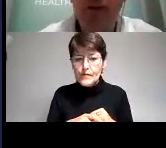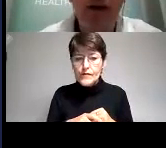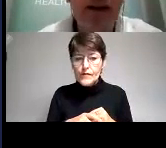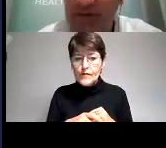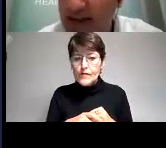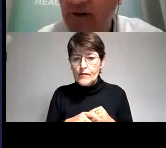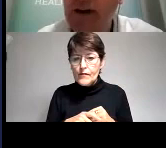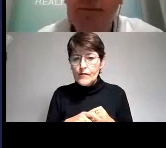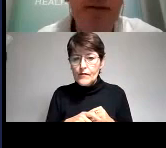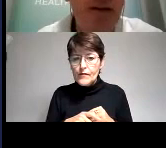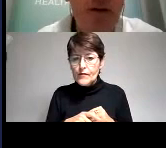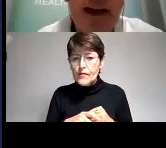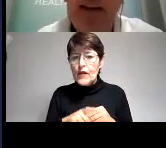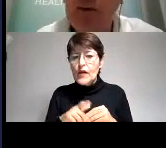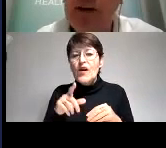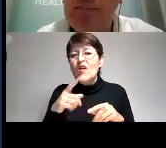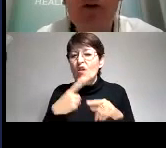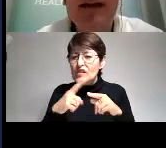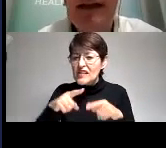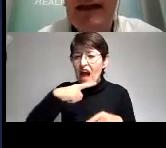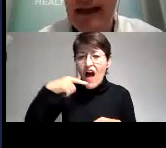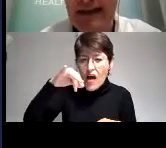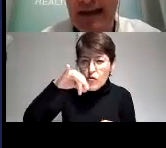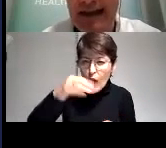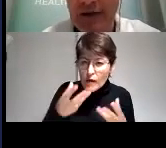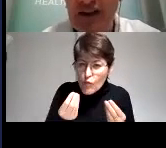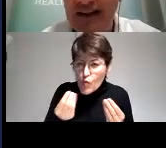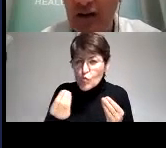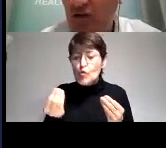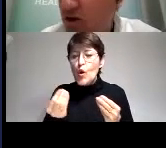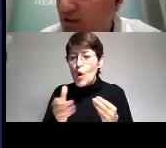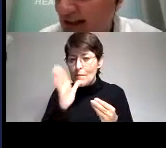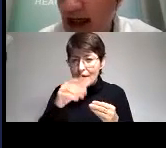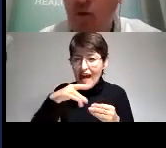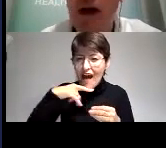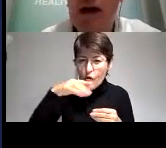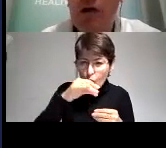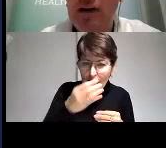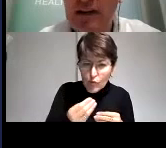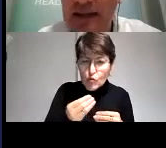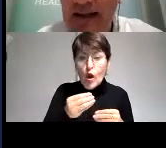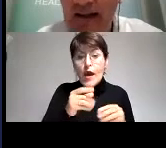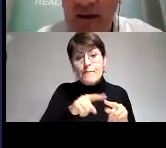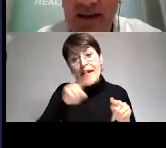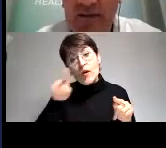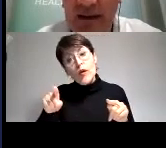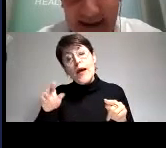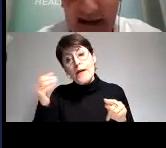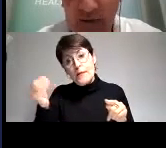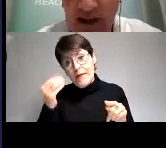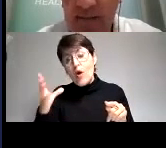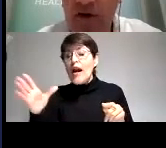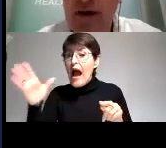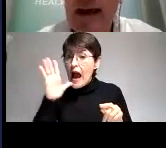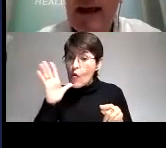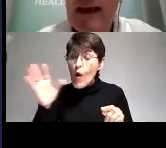refinados, los azúcares refinados, las bebidas azucaradas, por ejemplo. En la neutralidad nos vamos a encontrar el agua o determinadas bebidas vegetales,